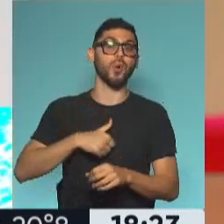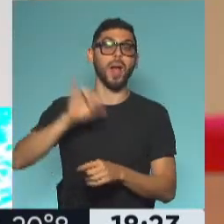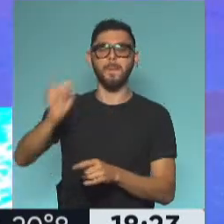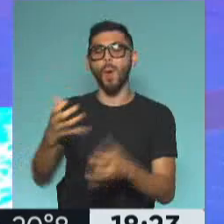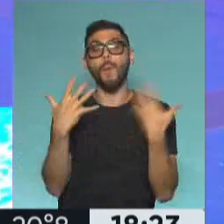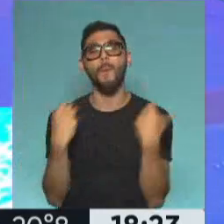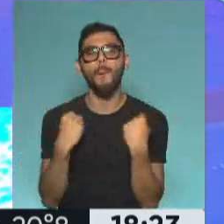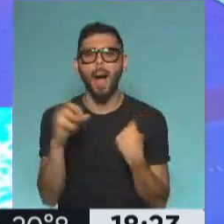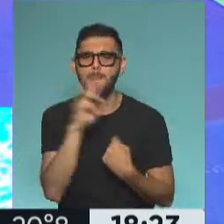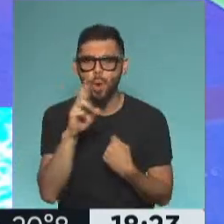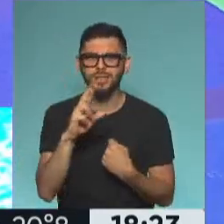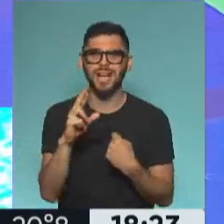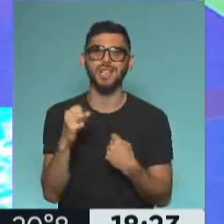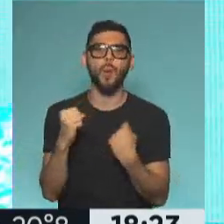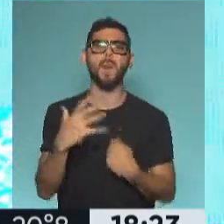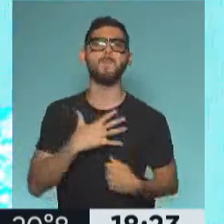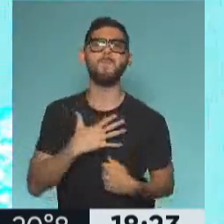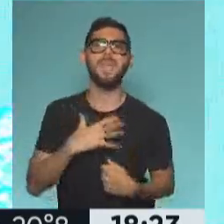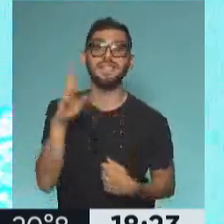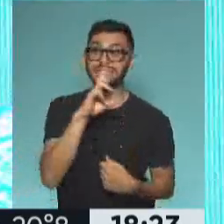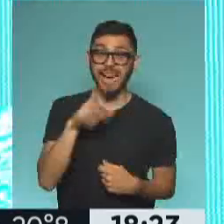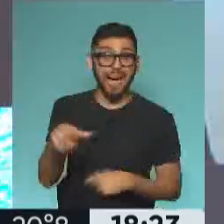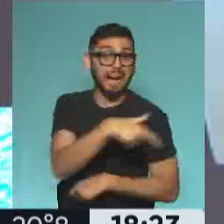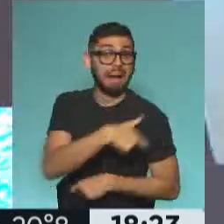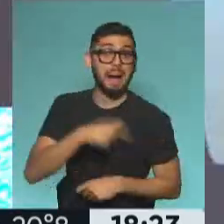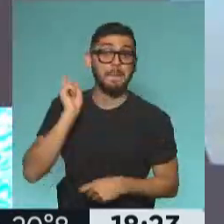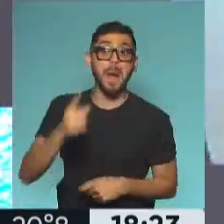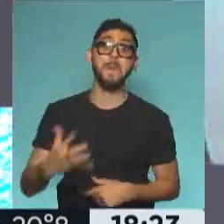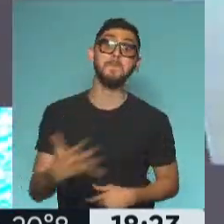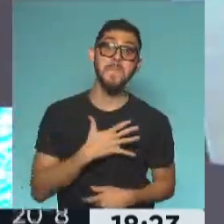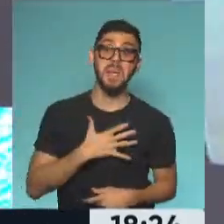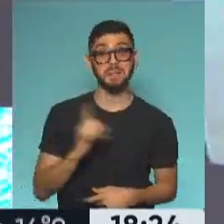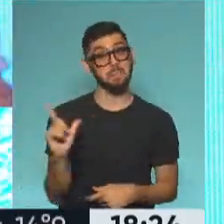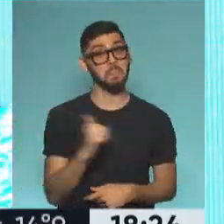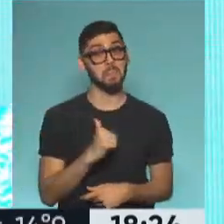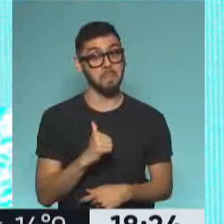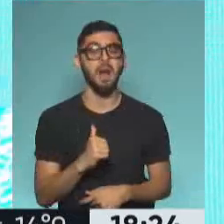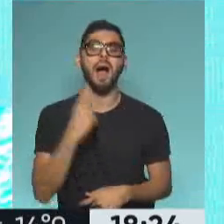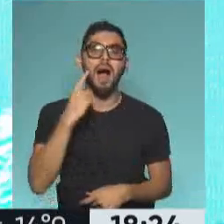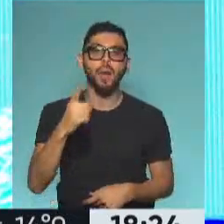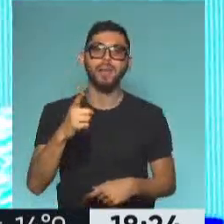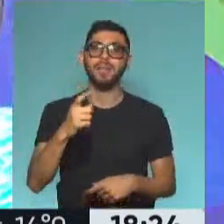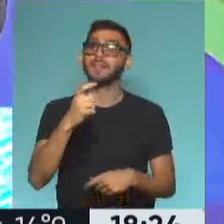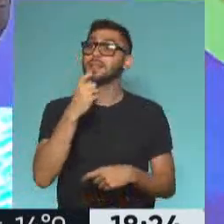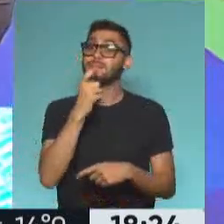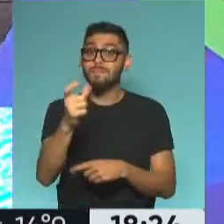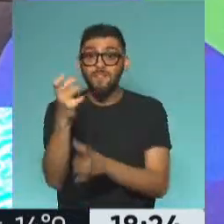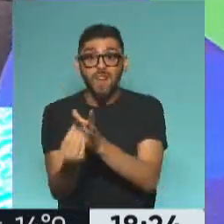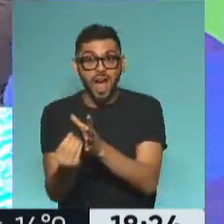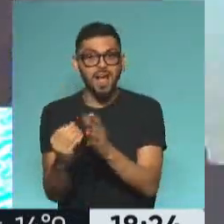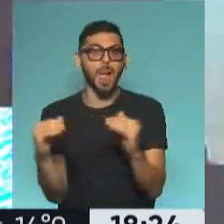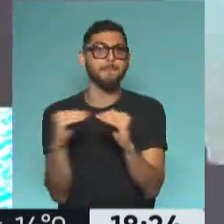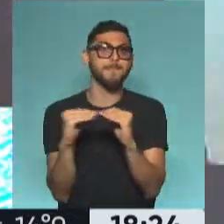chicas, vamos, mis chicas. Vamos, mis chicas, dice. Comanda, vamos, mis chicas. Bien. Si no, hay empate,